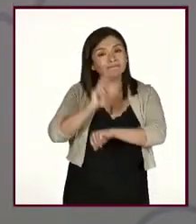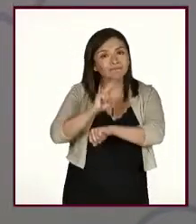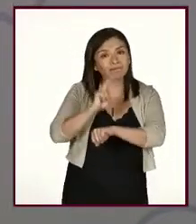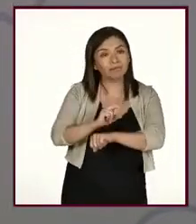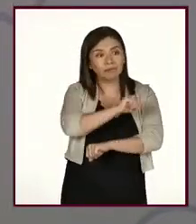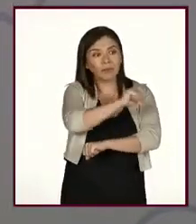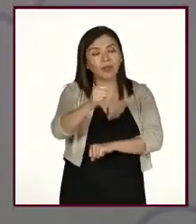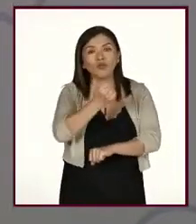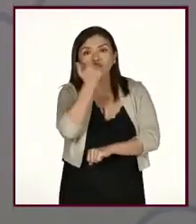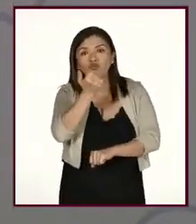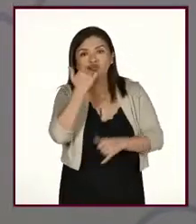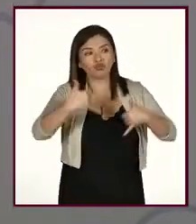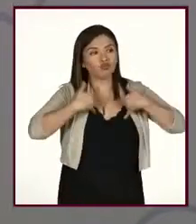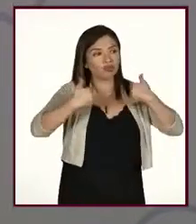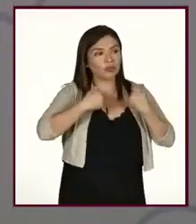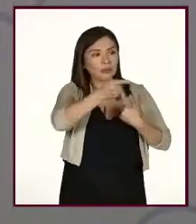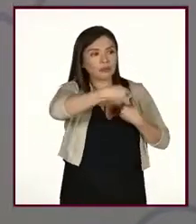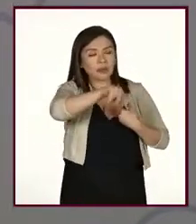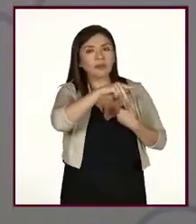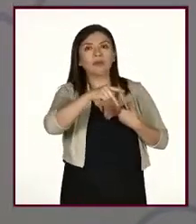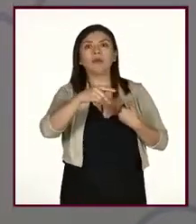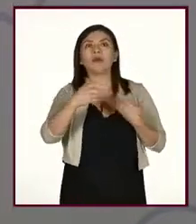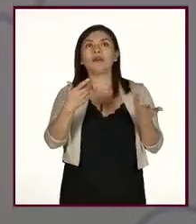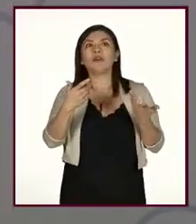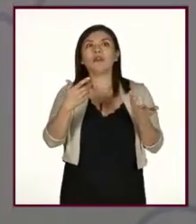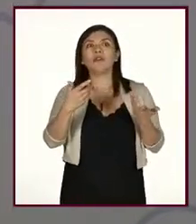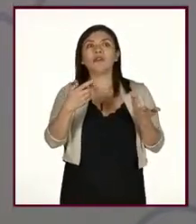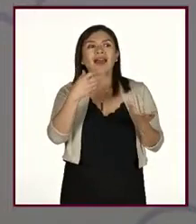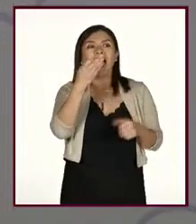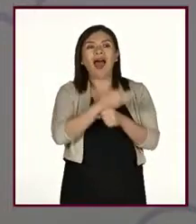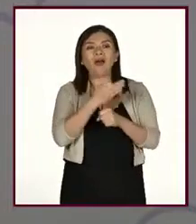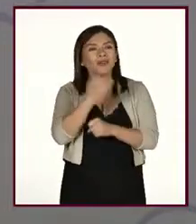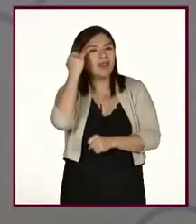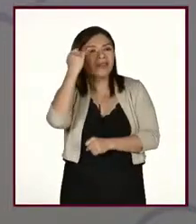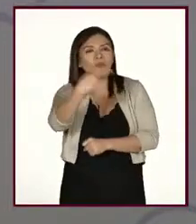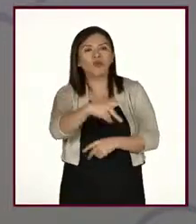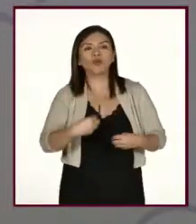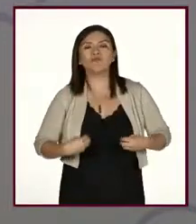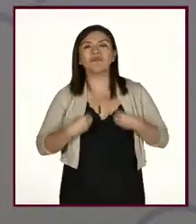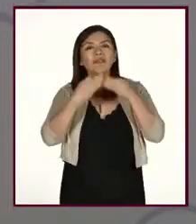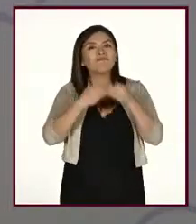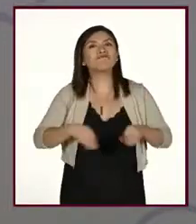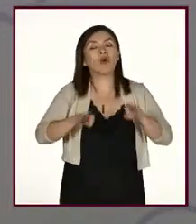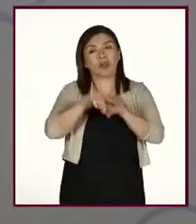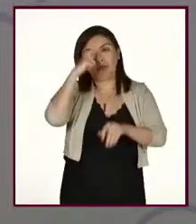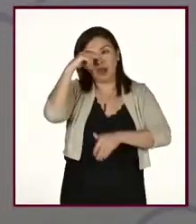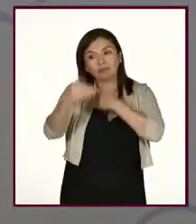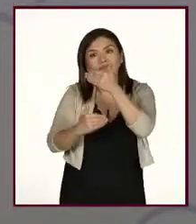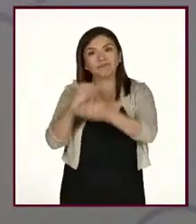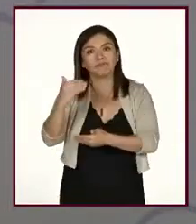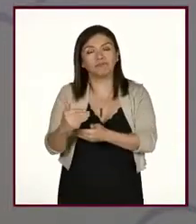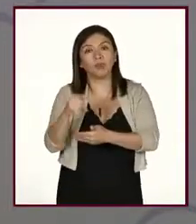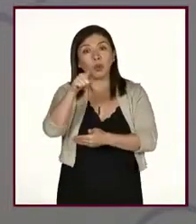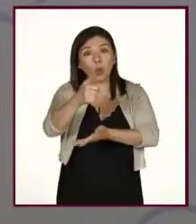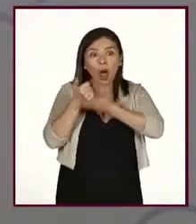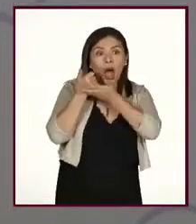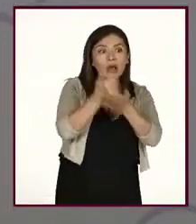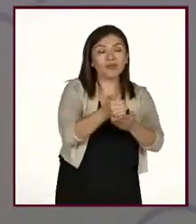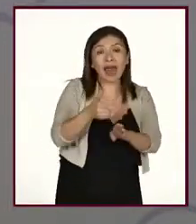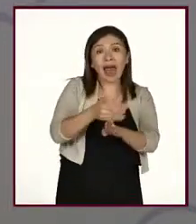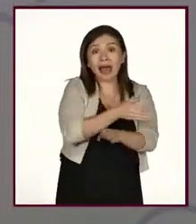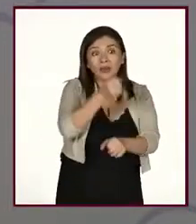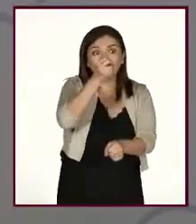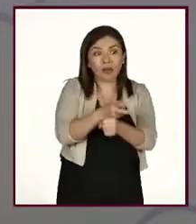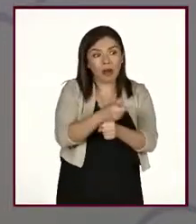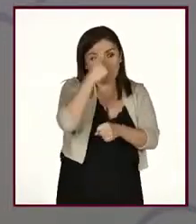De que los niños y los adolescentes pues están en esta etapa primordial del desarrollo y lo que podamos intervenir en esta etapa